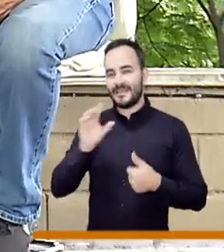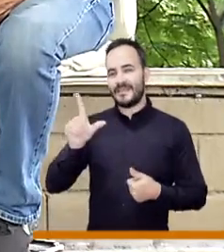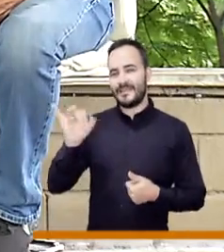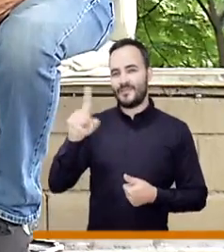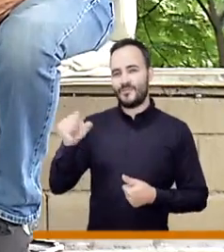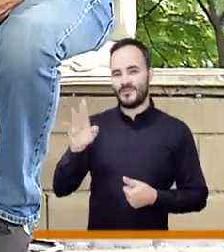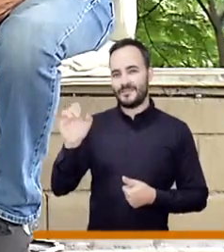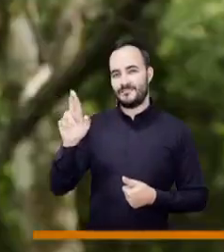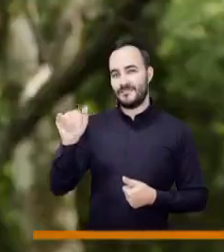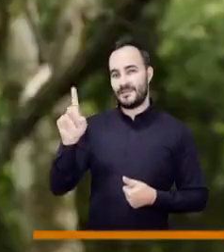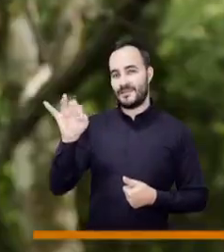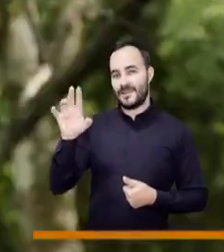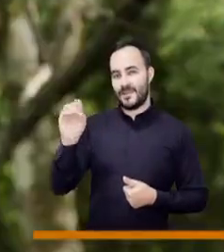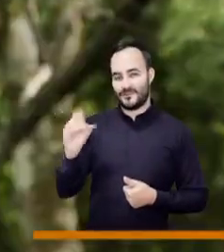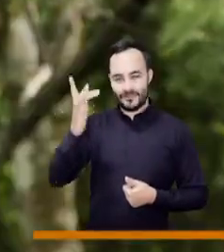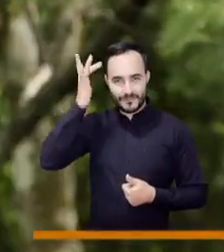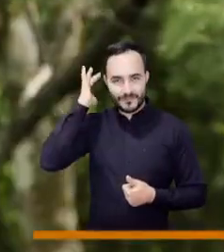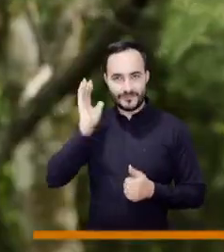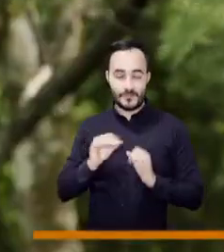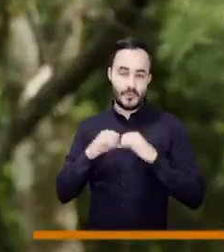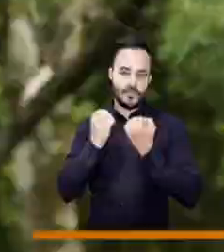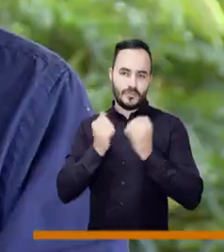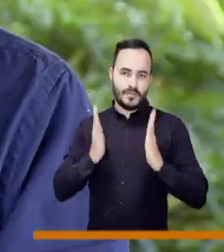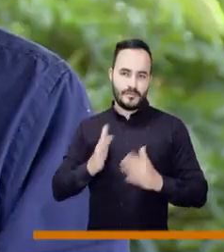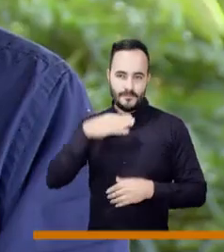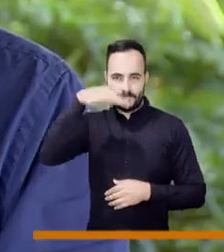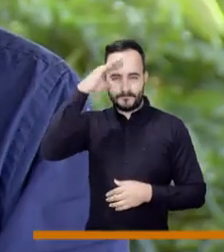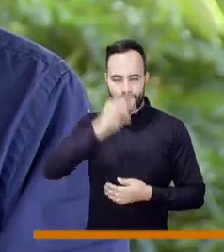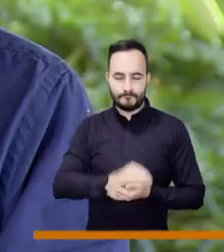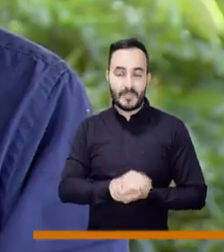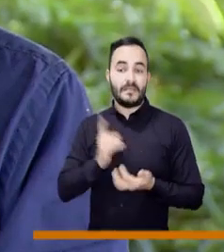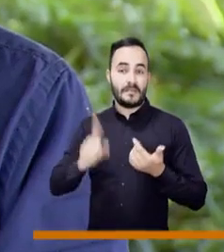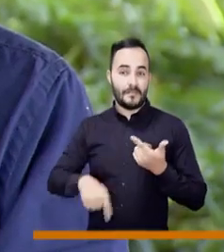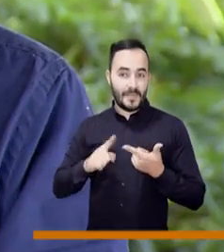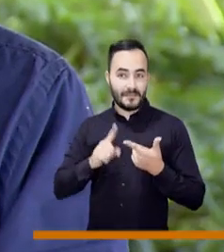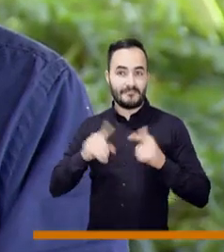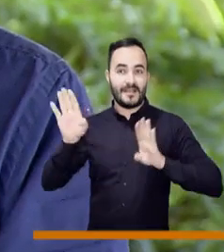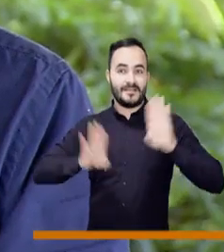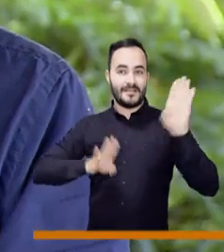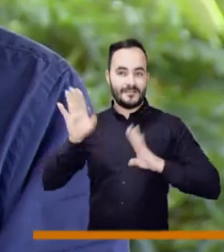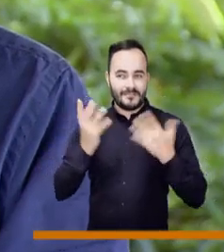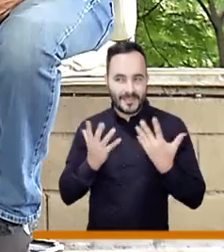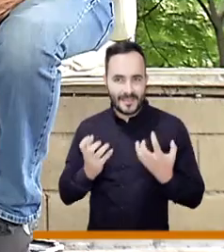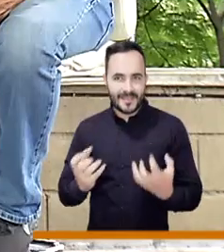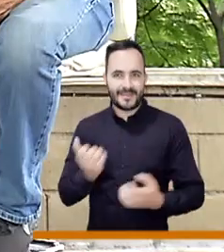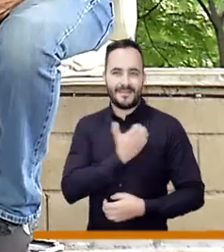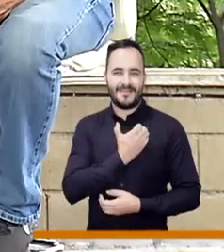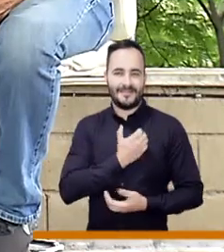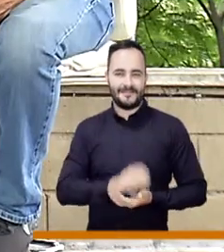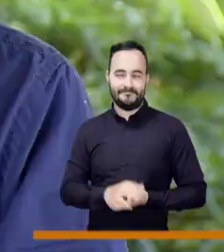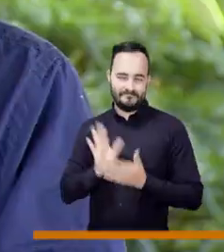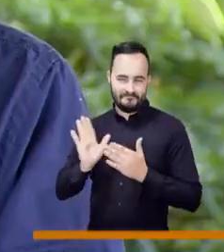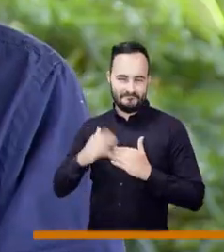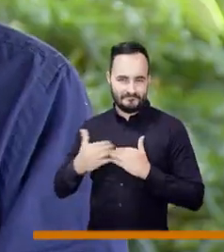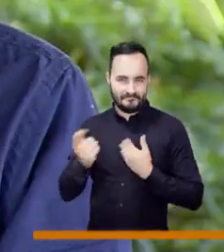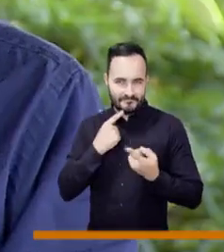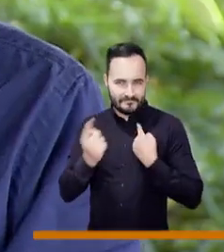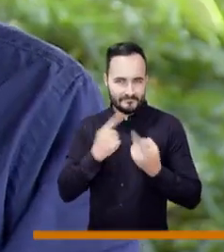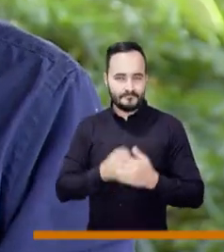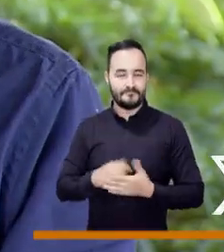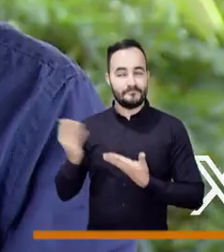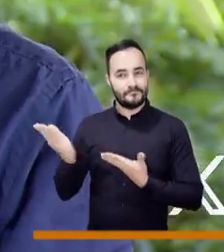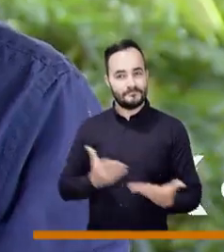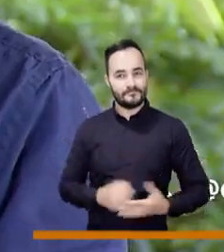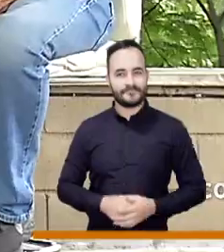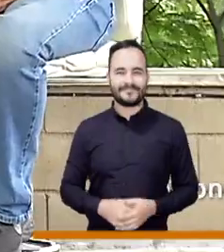Montoya, concejal de la ciudad de Medellín y candidato además a la alcaldía. Ya vamos a hablar de eso. Bienvenido. Bueno, Caterine,